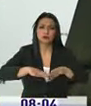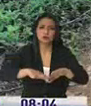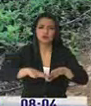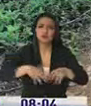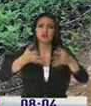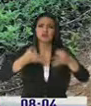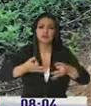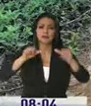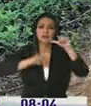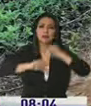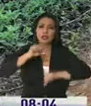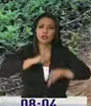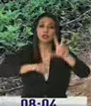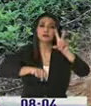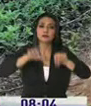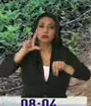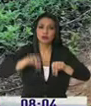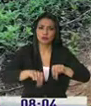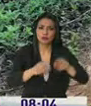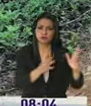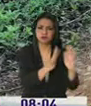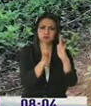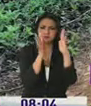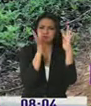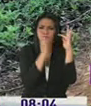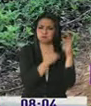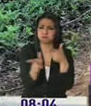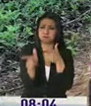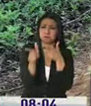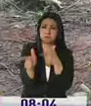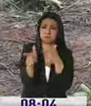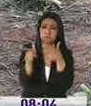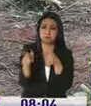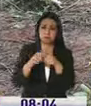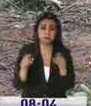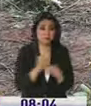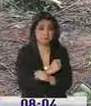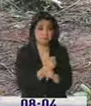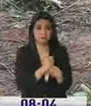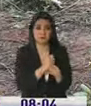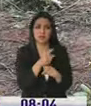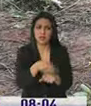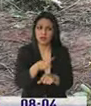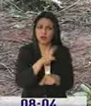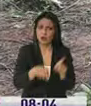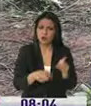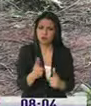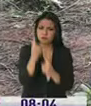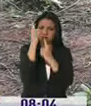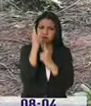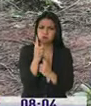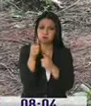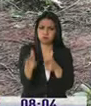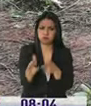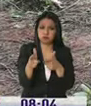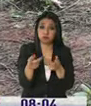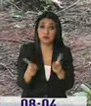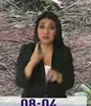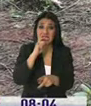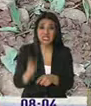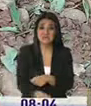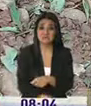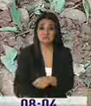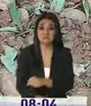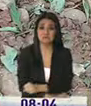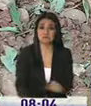laboratorio. Desde la maleza salieron disparos de fusil y pistola, pero el ataque fue con armamento de alto calibre que activaron incluso granadas de